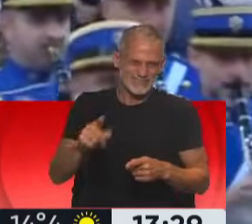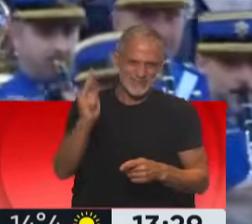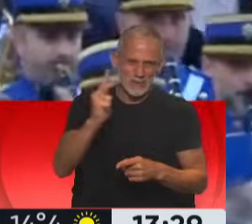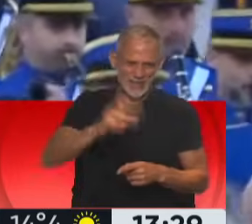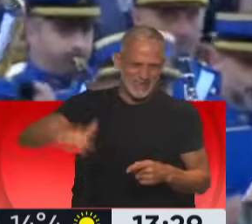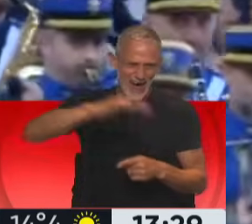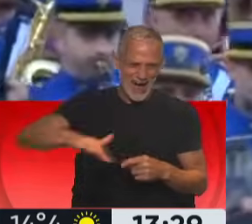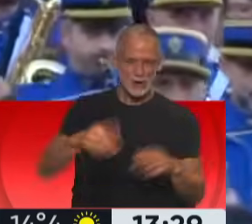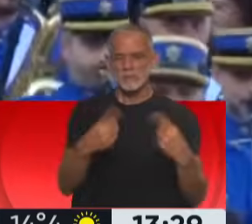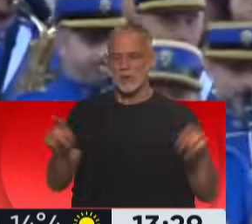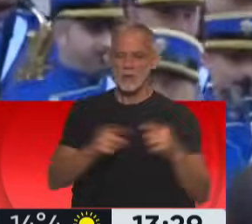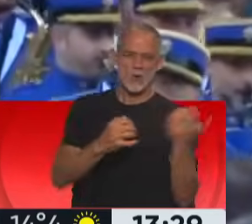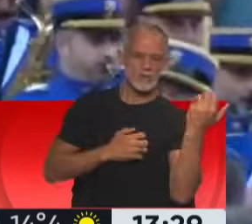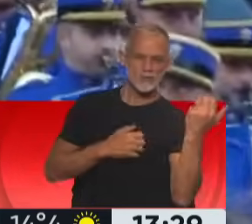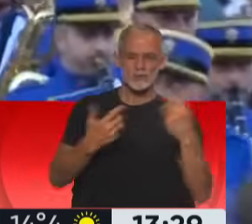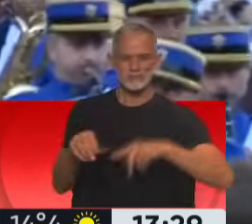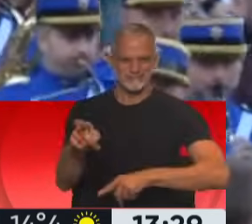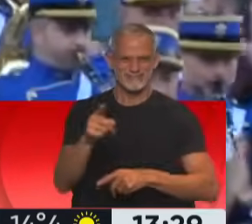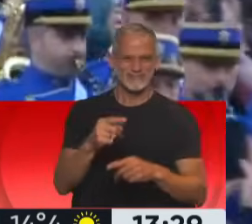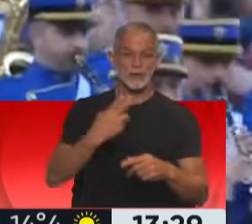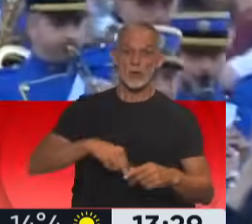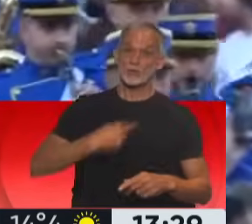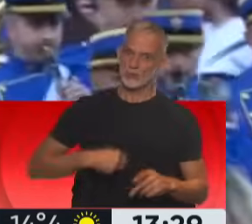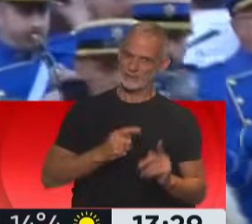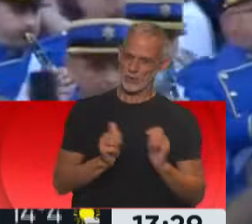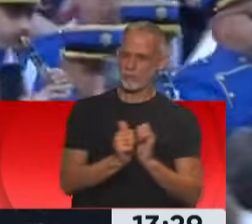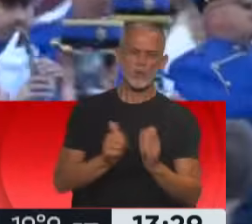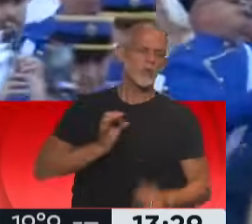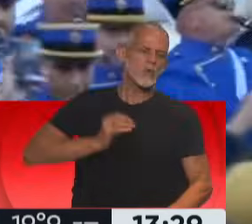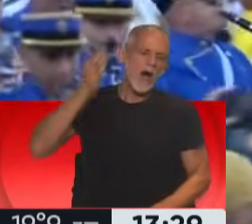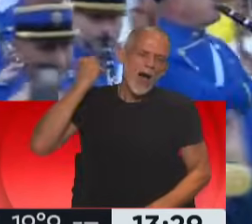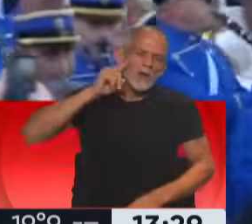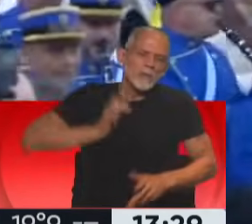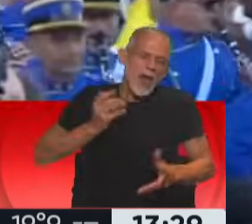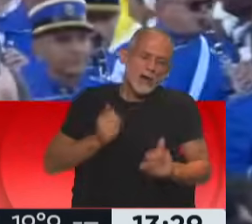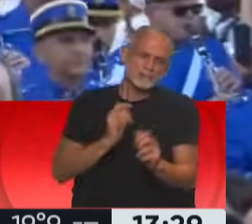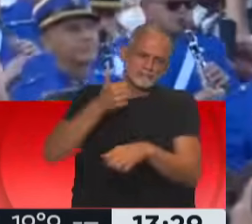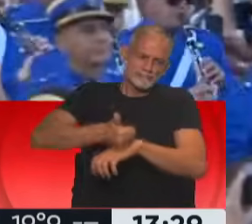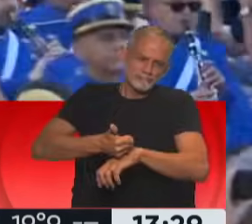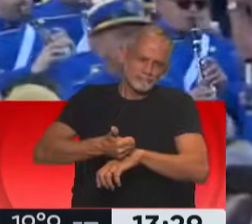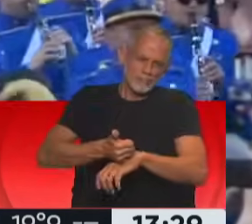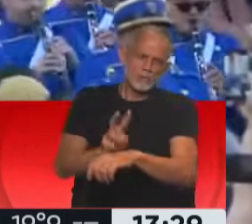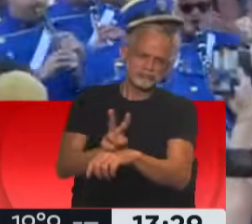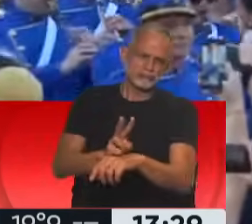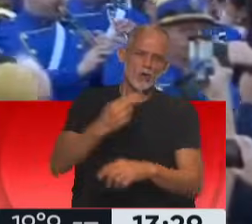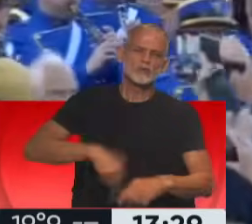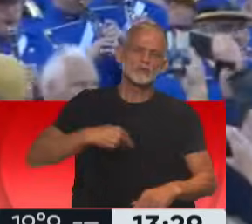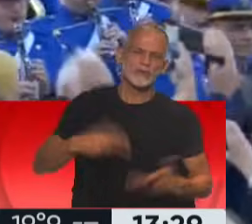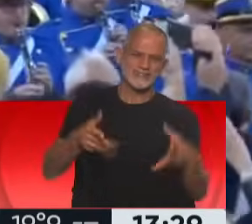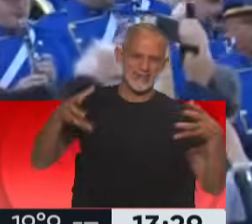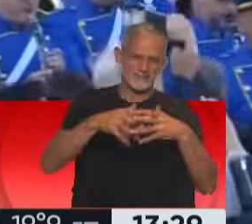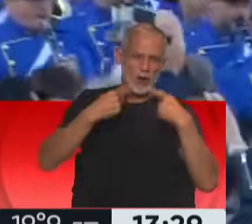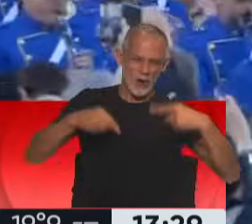del Vaticano, la Guardia Suiza. La Guardia Suiza, milenaria y siempre presente allí. Exactamente. Porque